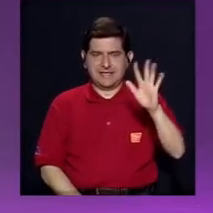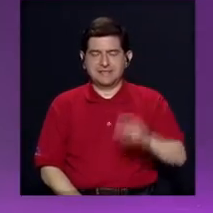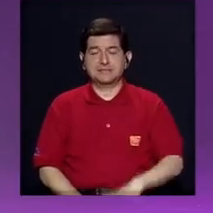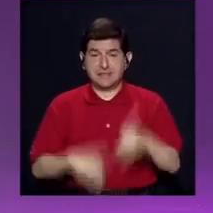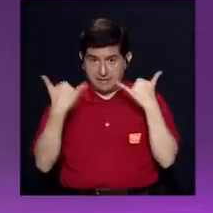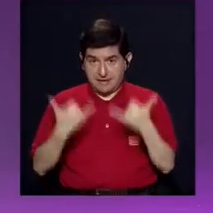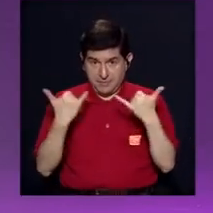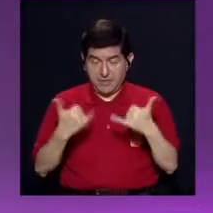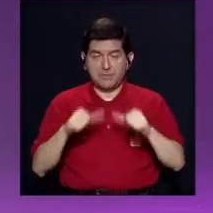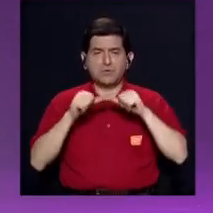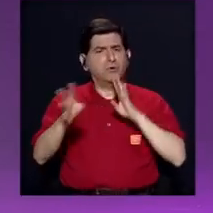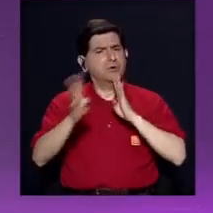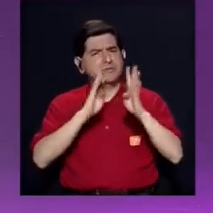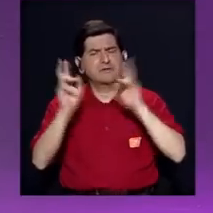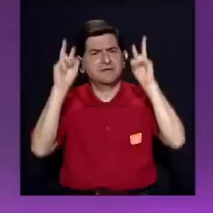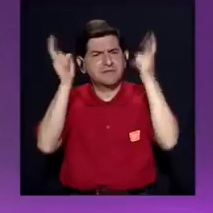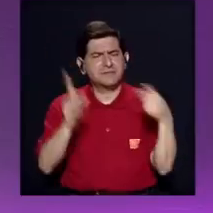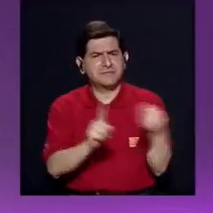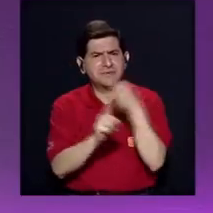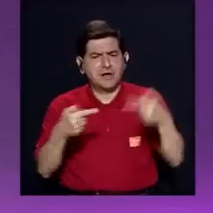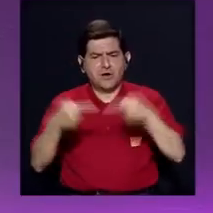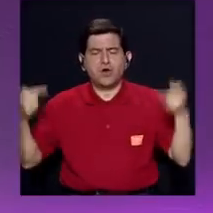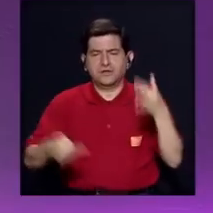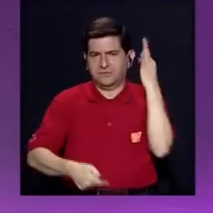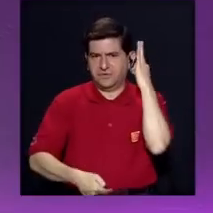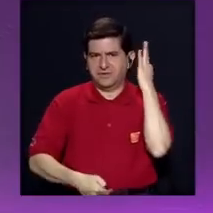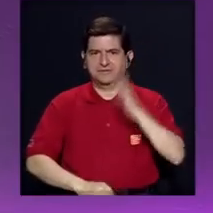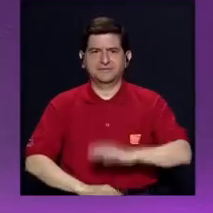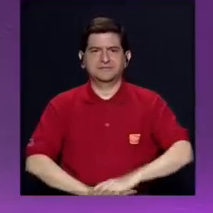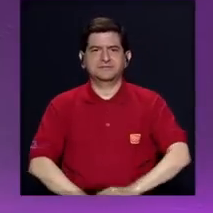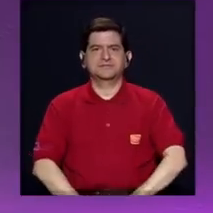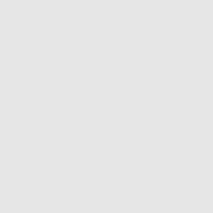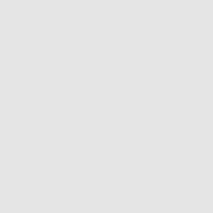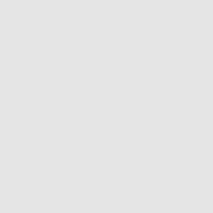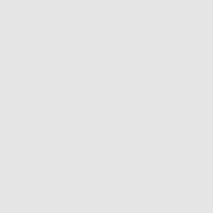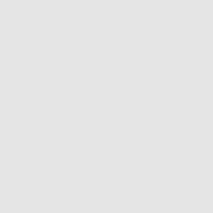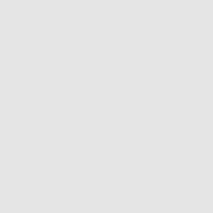y vamos a continuar hablando del tema de violencia contra las mujeres